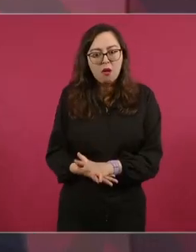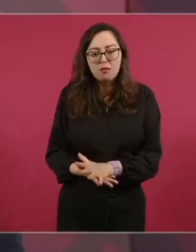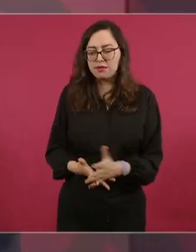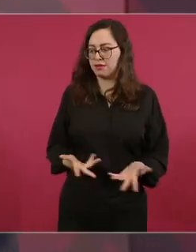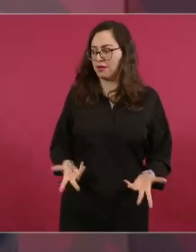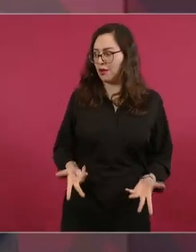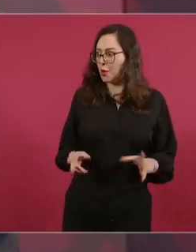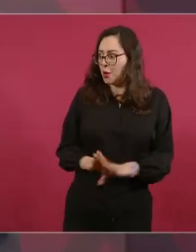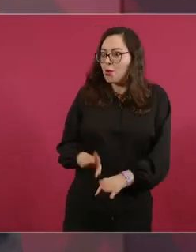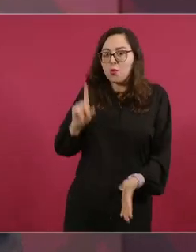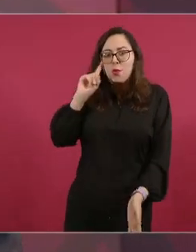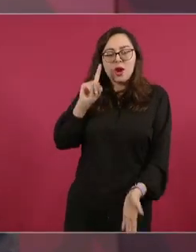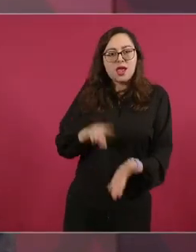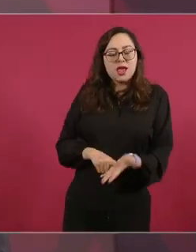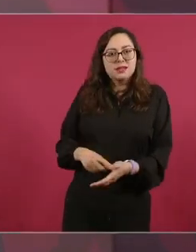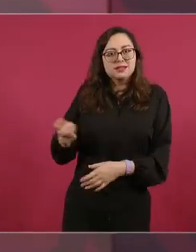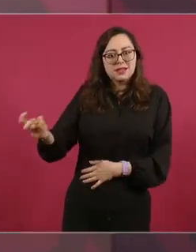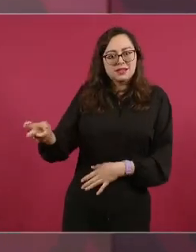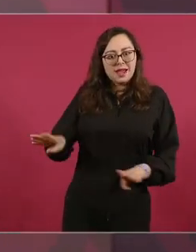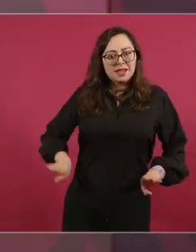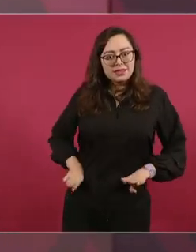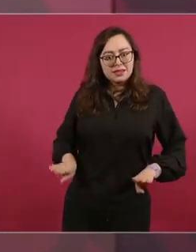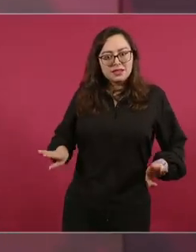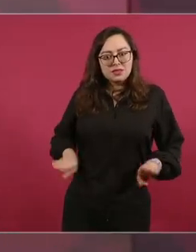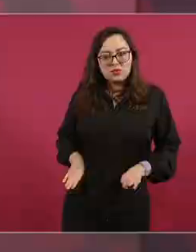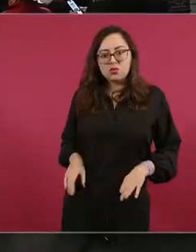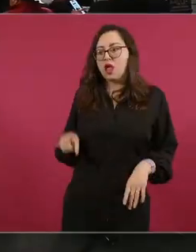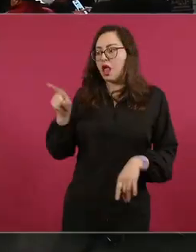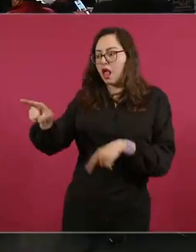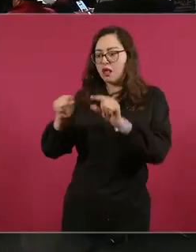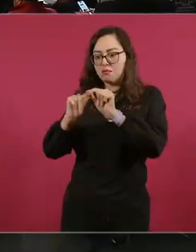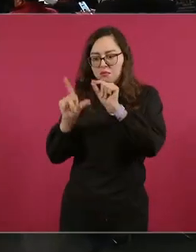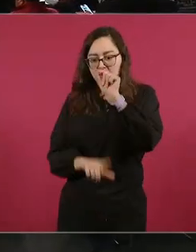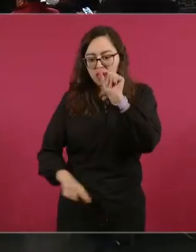de servirle al pueblo, esté al servicio